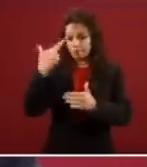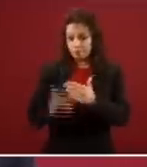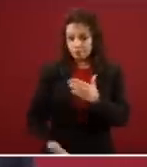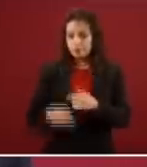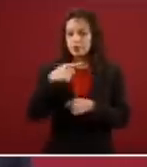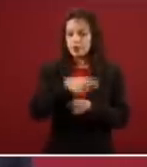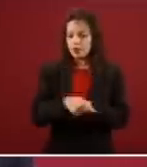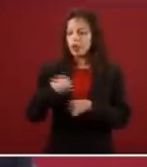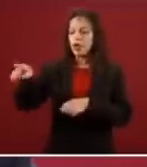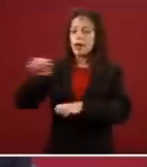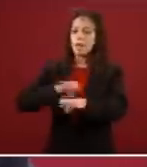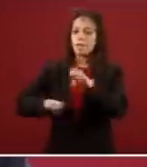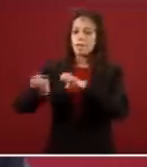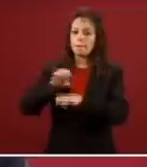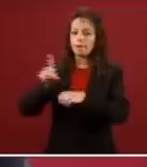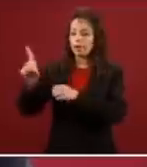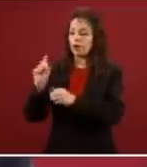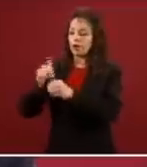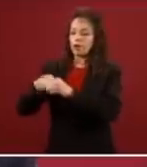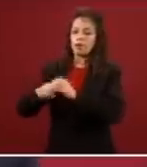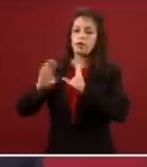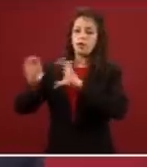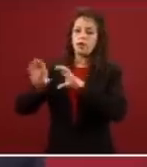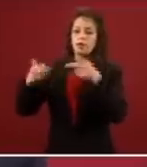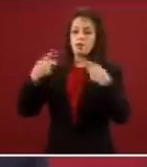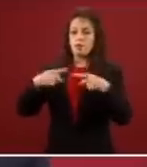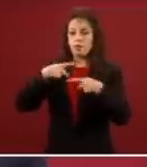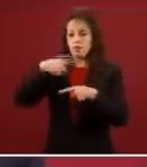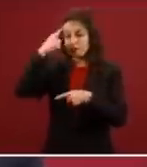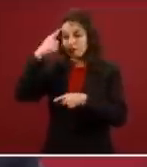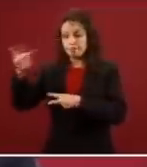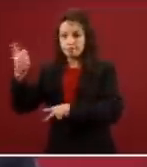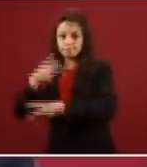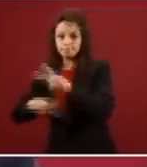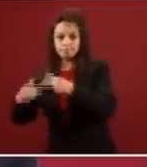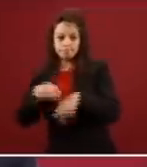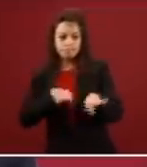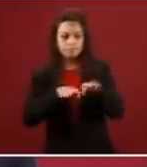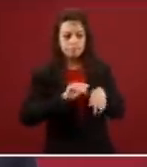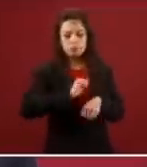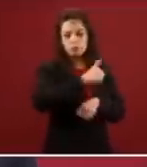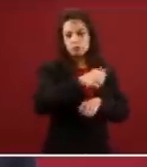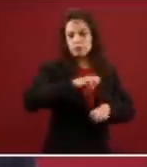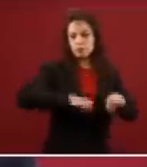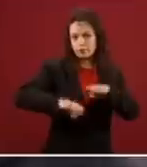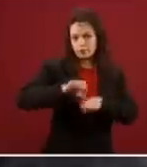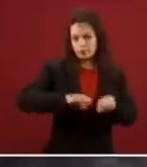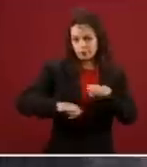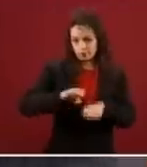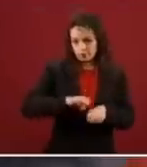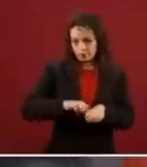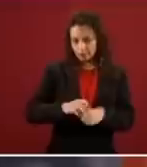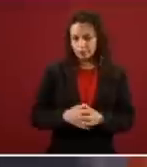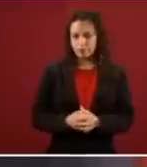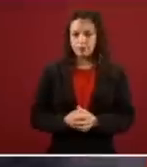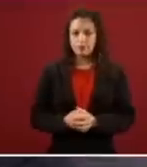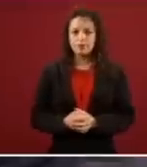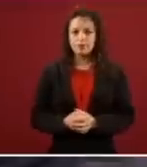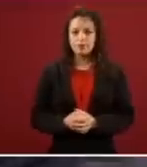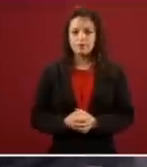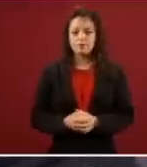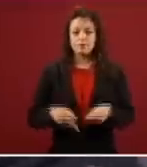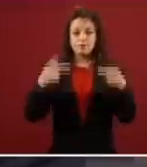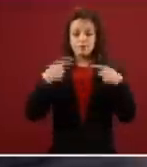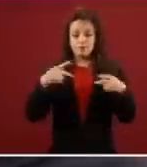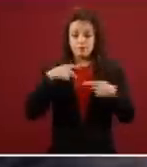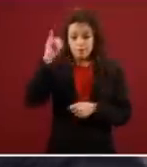servicio de outsourcing para todos estos grupos que prestan el servicio de tercerización. Para los patrones, que